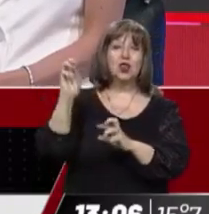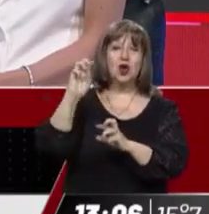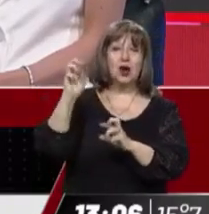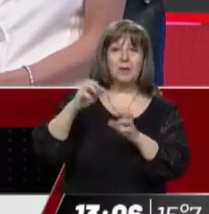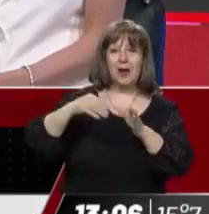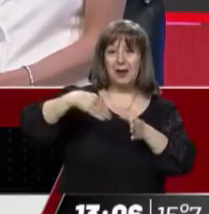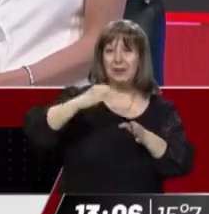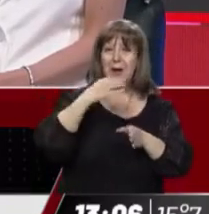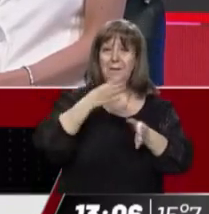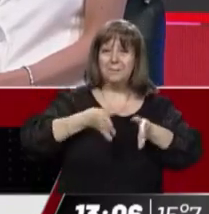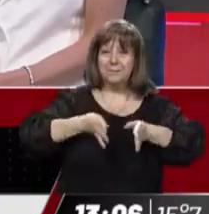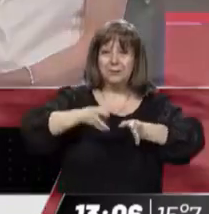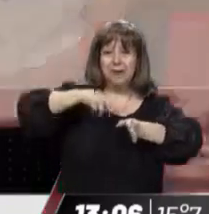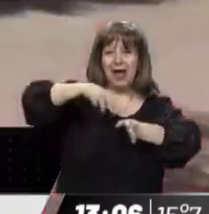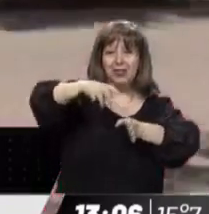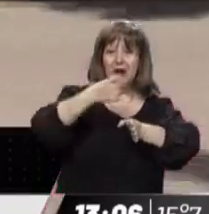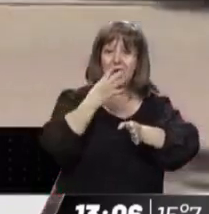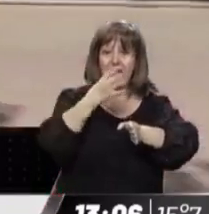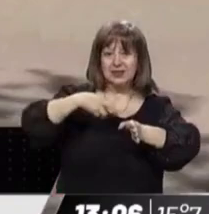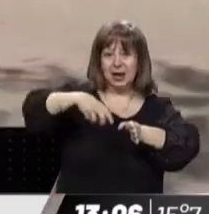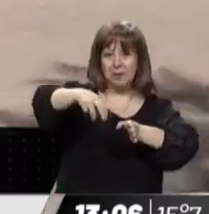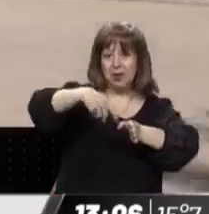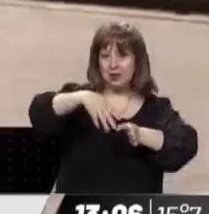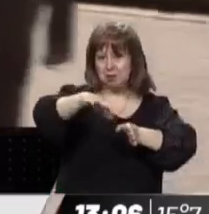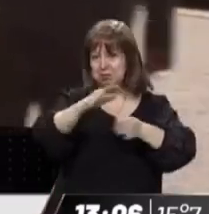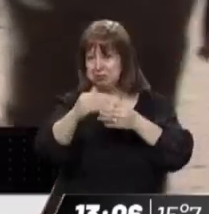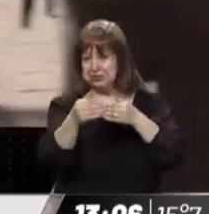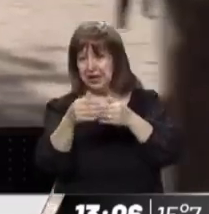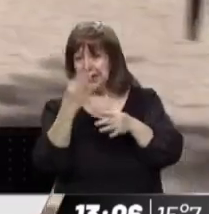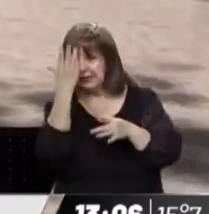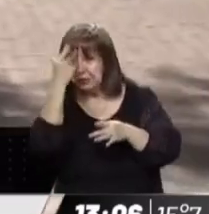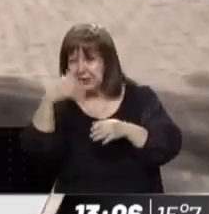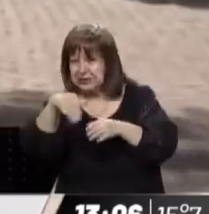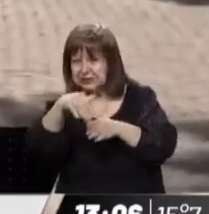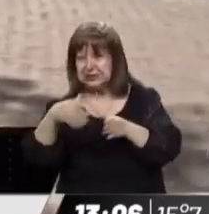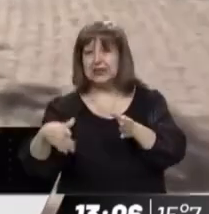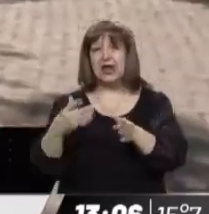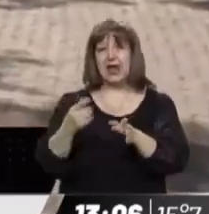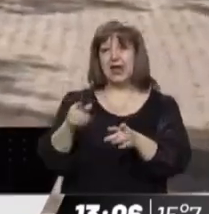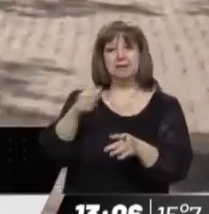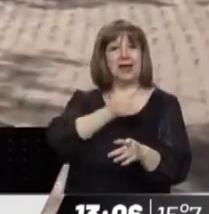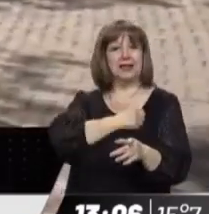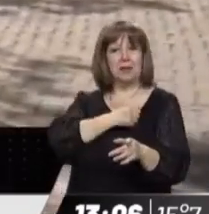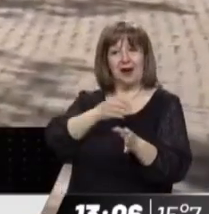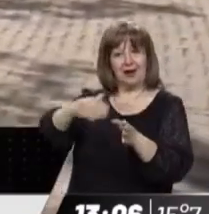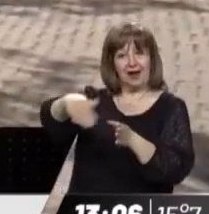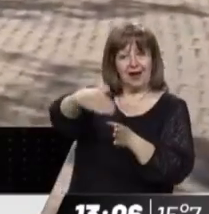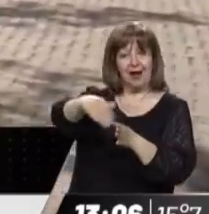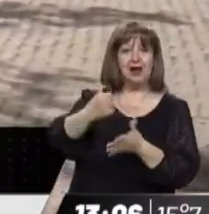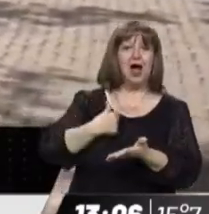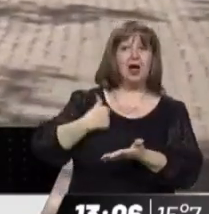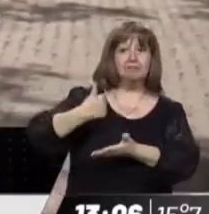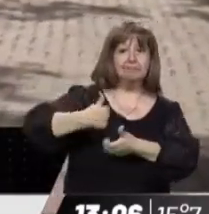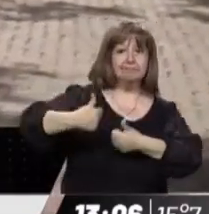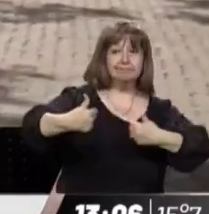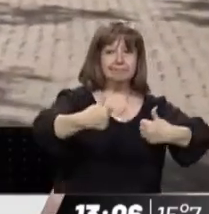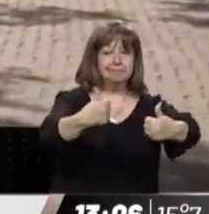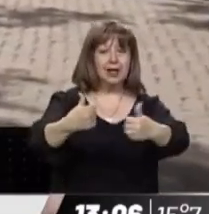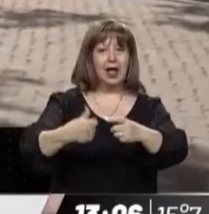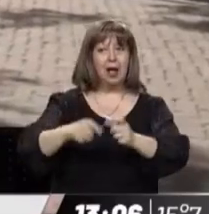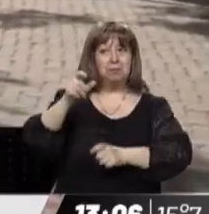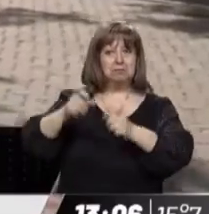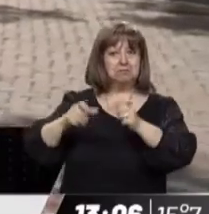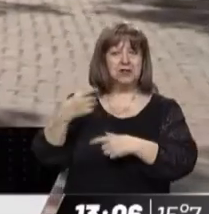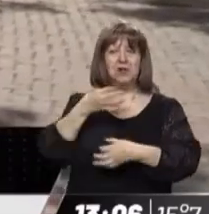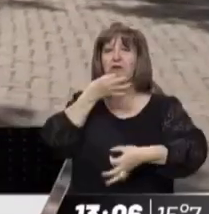de Peatonal, en la Avenida San Martín, a metros nada más de acá de lo que es Catamarca, hay muchos arbolitos, muchas cuevas y vinimos a ver